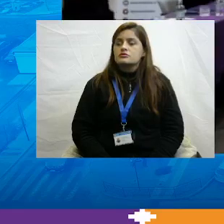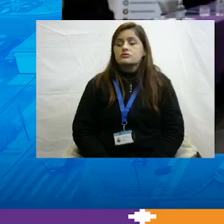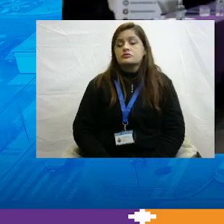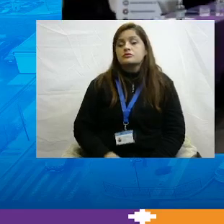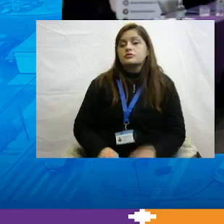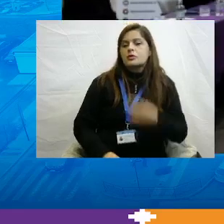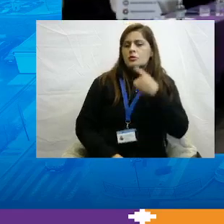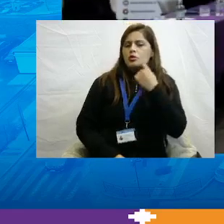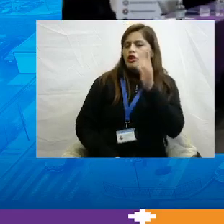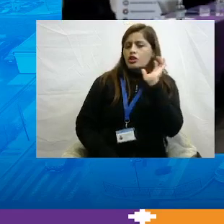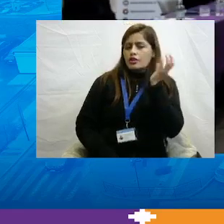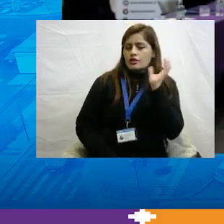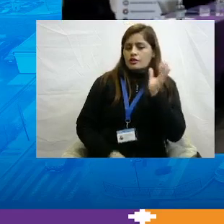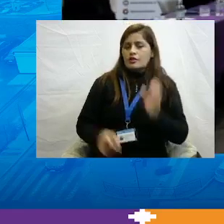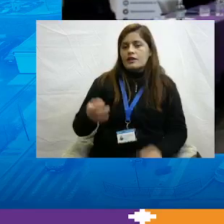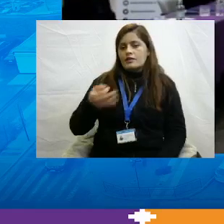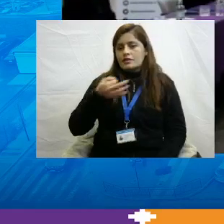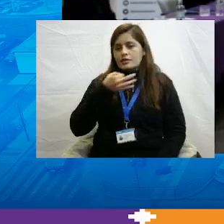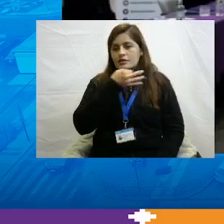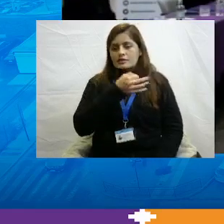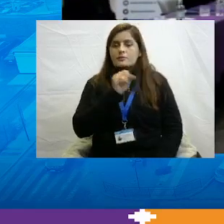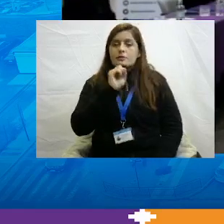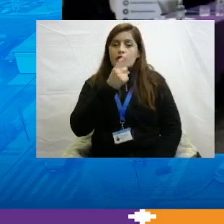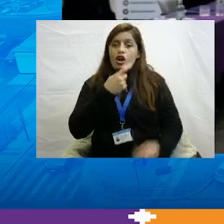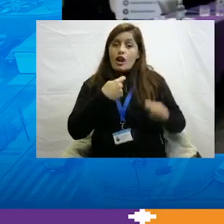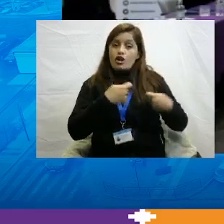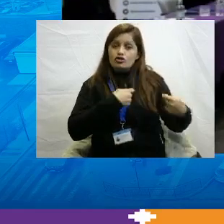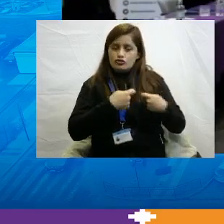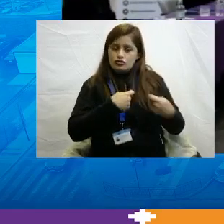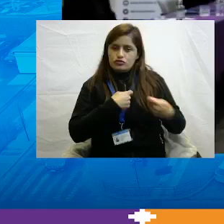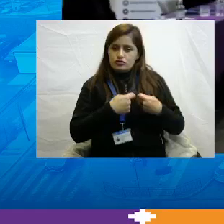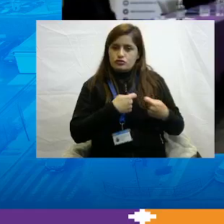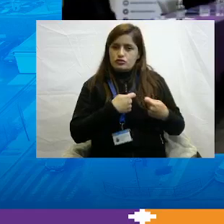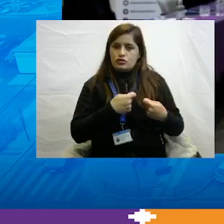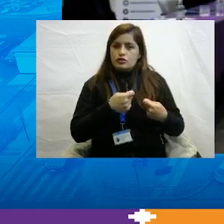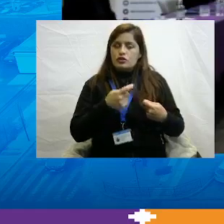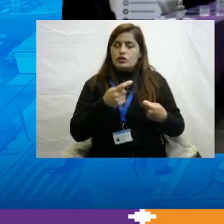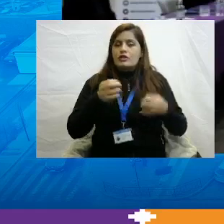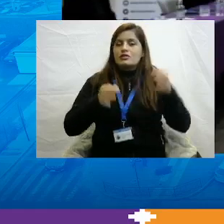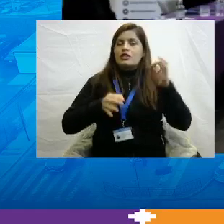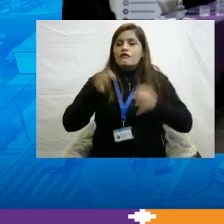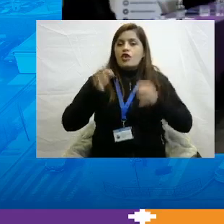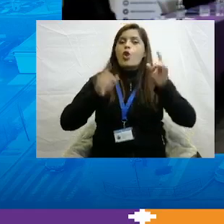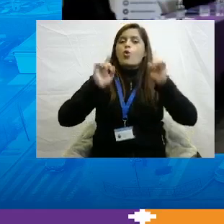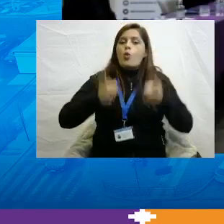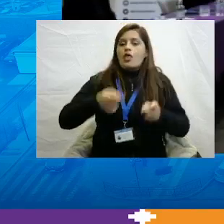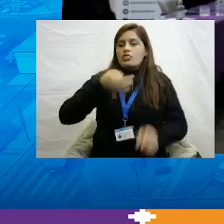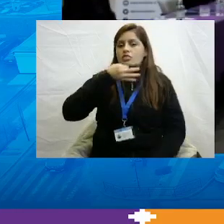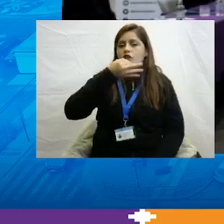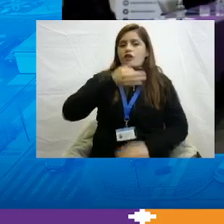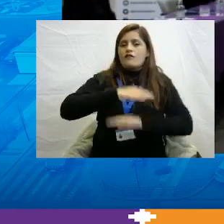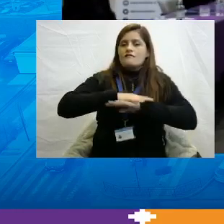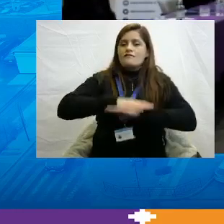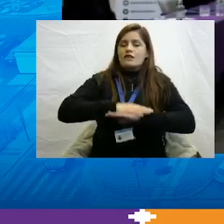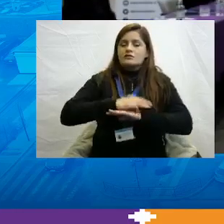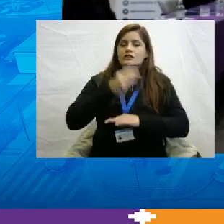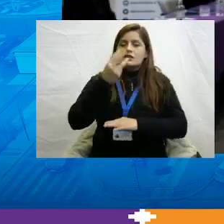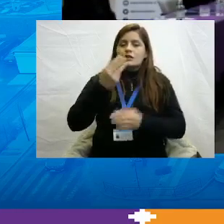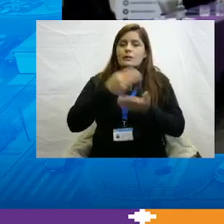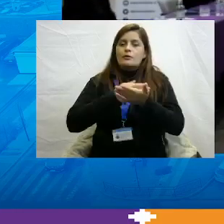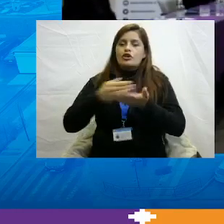obviamente, recalculamos, tratamos de negociar esto en la audiencia preparatoria, pero el tribunal igualmente fijó una base de tribunal de